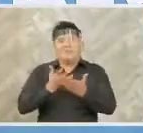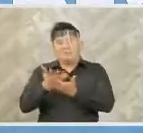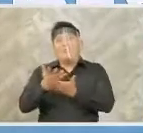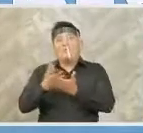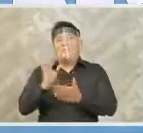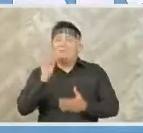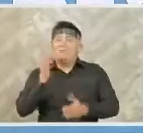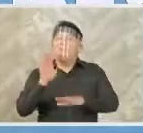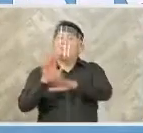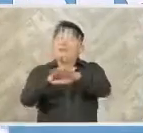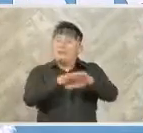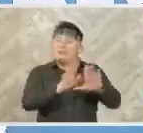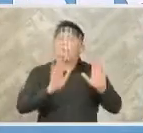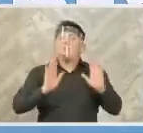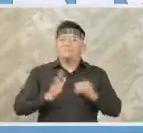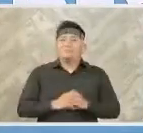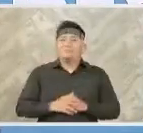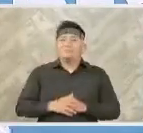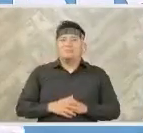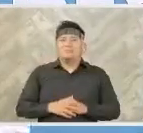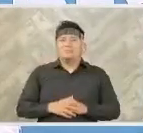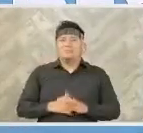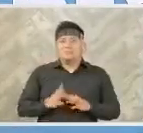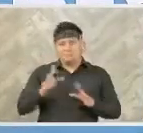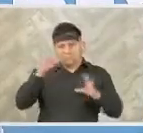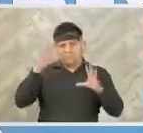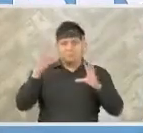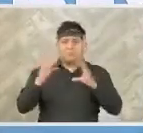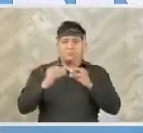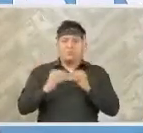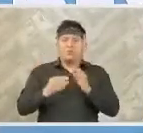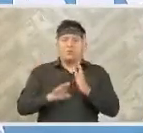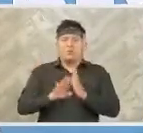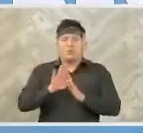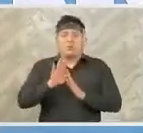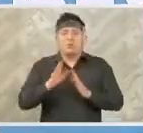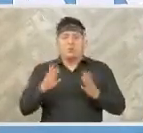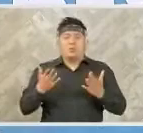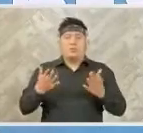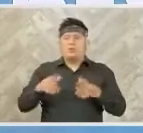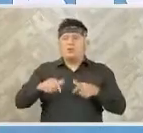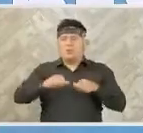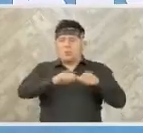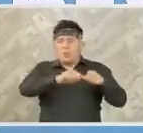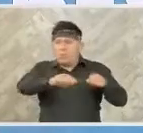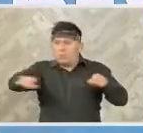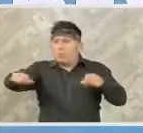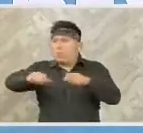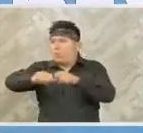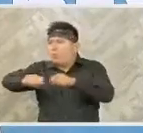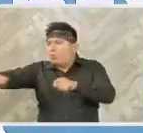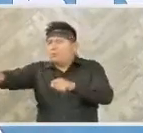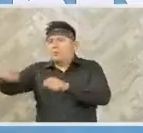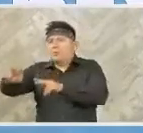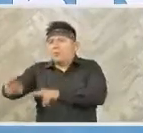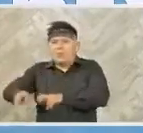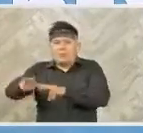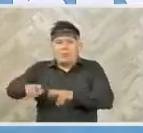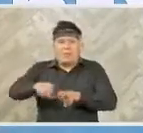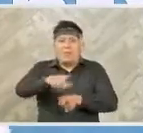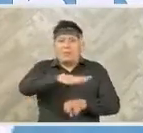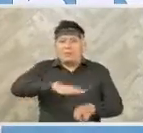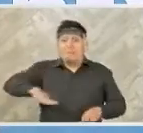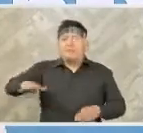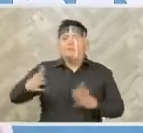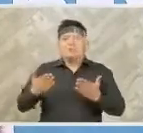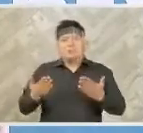Con ellos implementamos un programa, primero para elevar el número de hectáreas que hoy siembran, pero por otro lado para que esas hectáreas sean totalmente productivas,